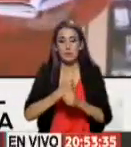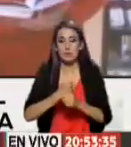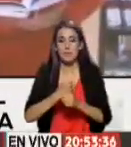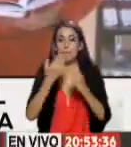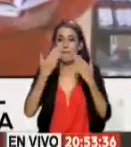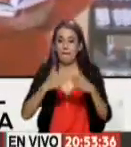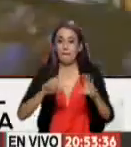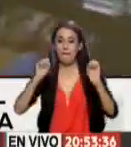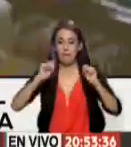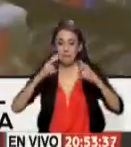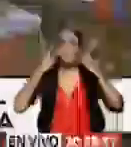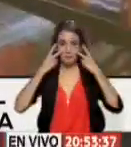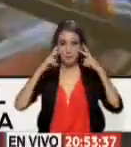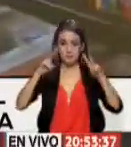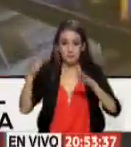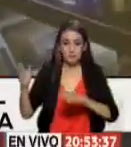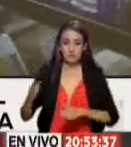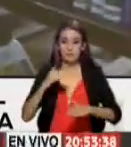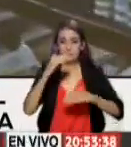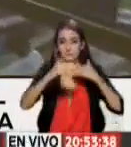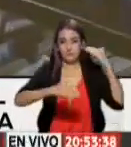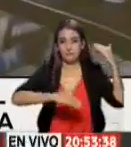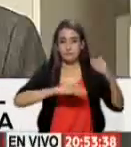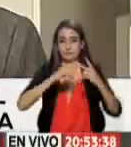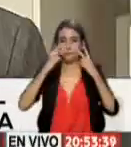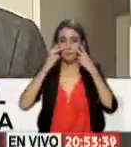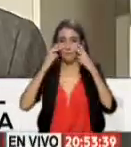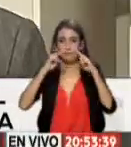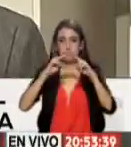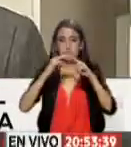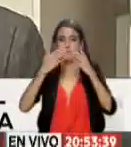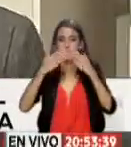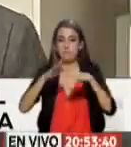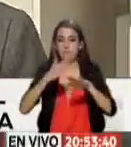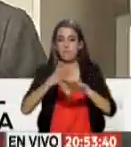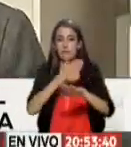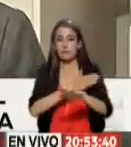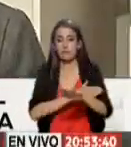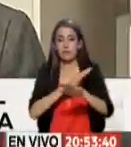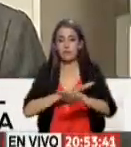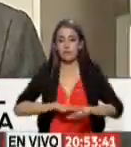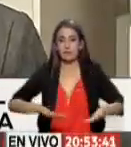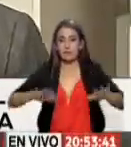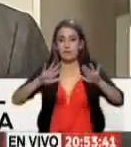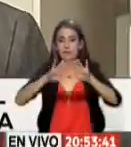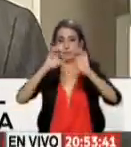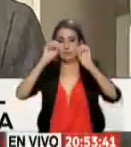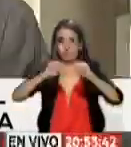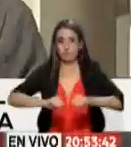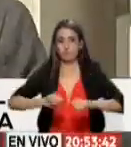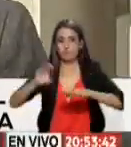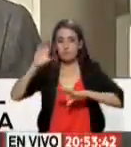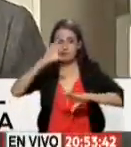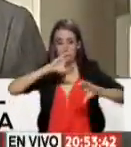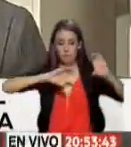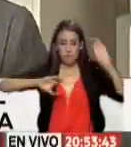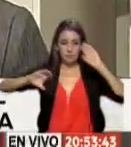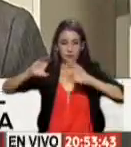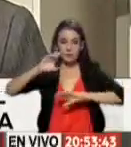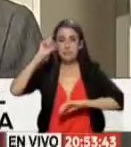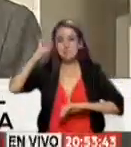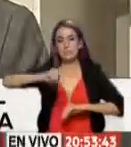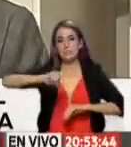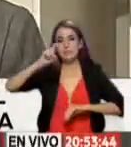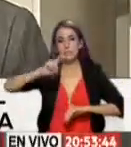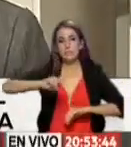más evidente es el crecimiento en la generación de conocimiento. Ya que desde aquí estamos generando ciencia desde nuestras necesidades,